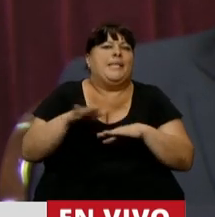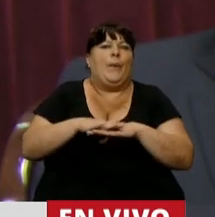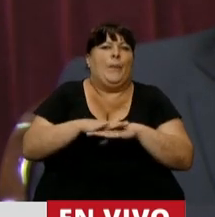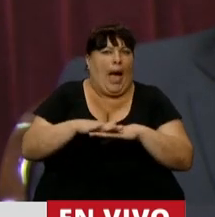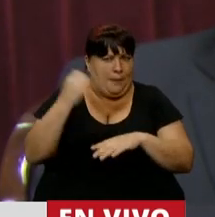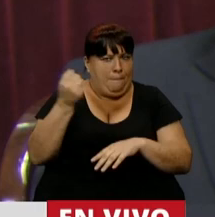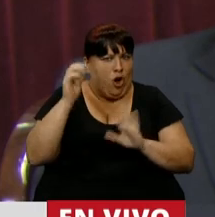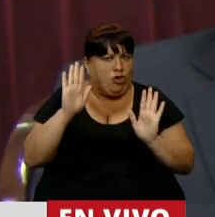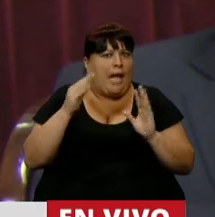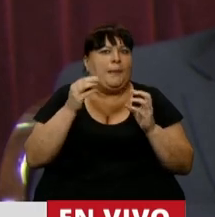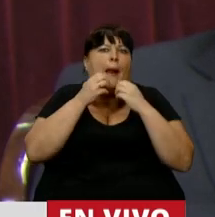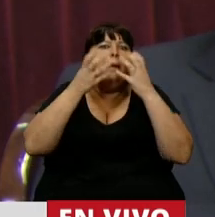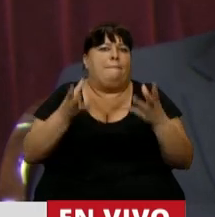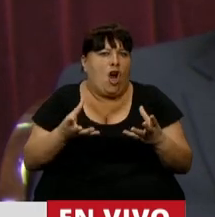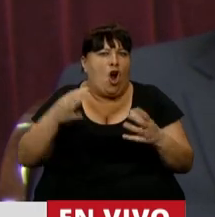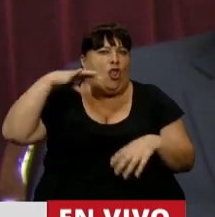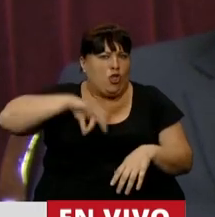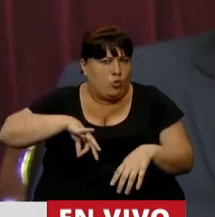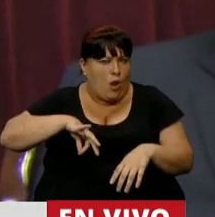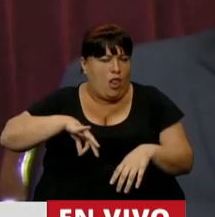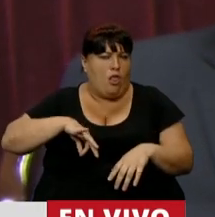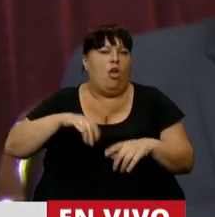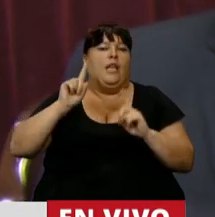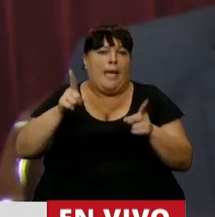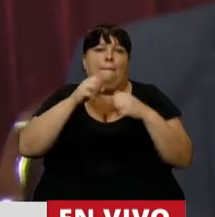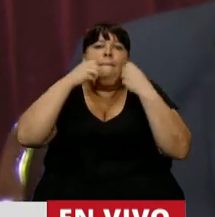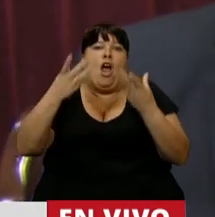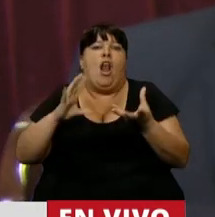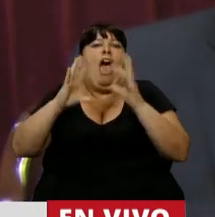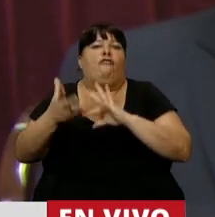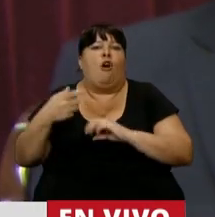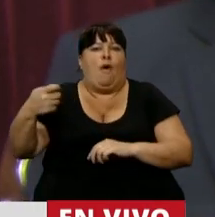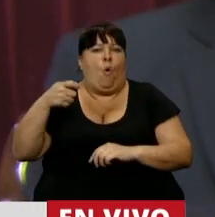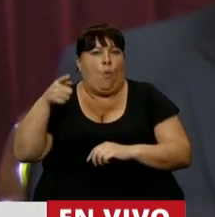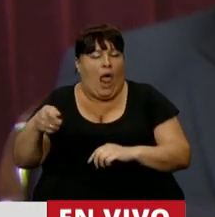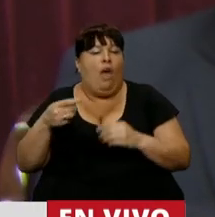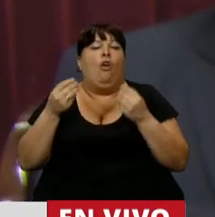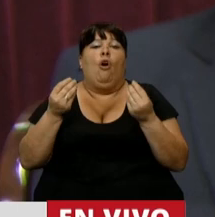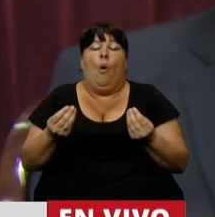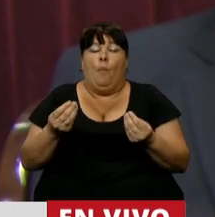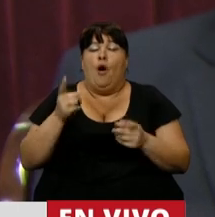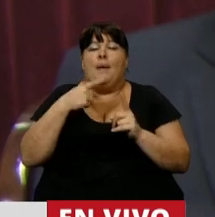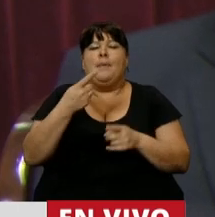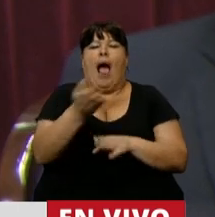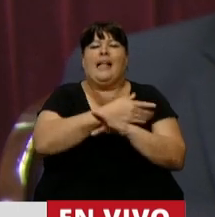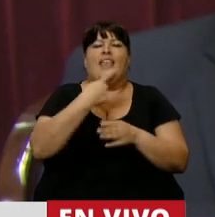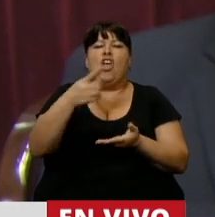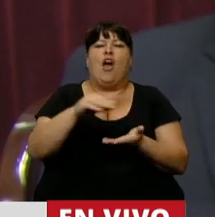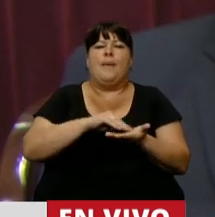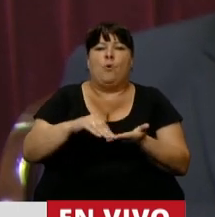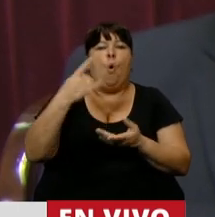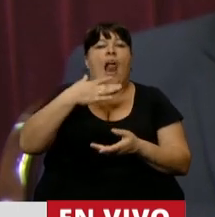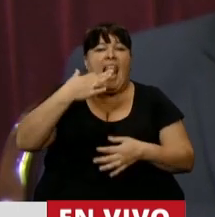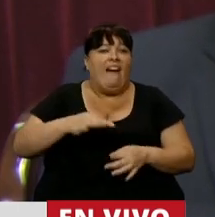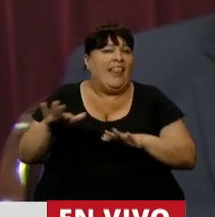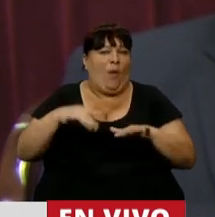piso muy importante de recuperación salarial y de recuperación de las condiciones de nuestros jubilados, porque, como decía una diputada preopinante, la